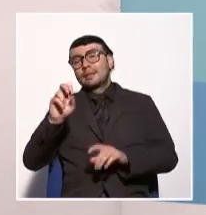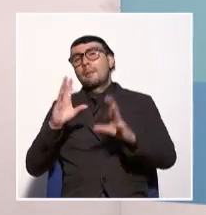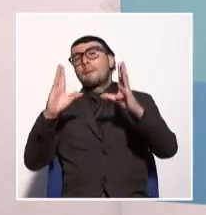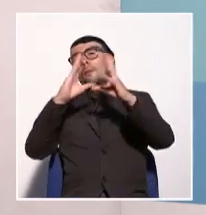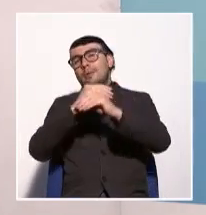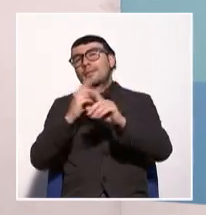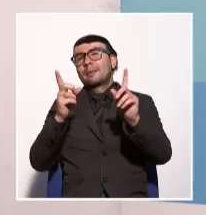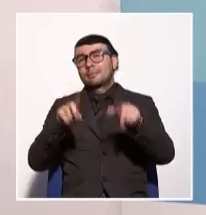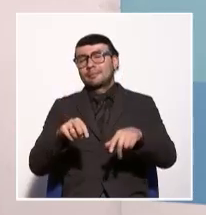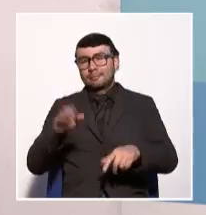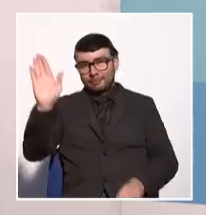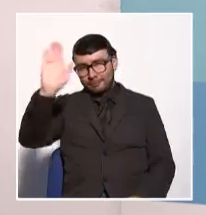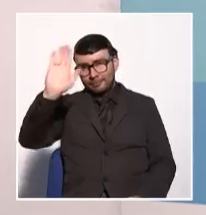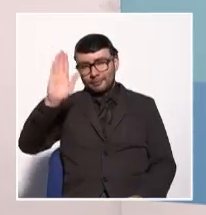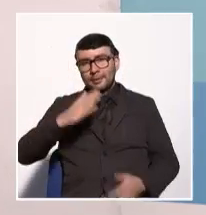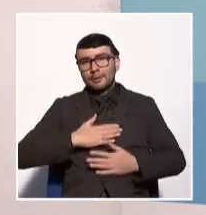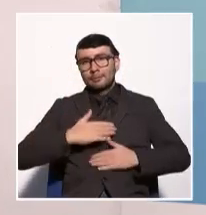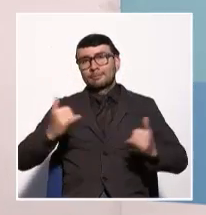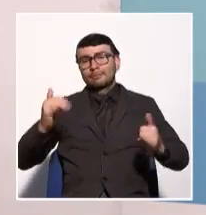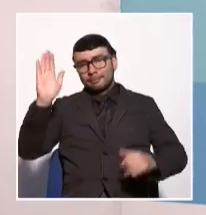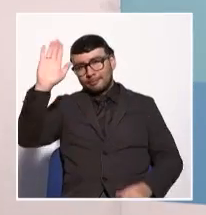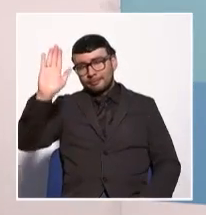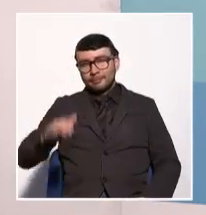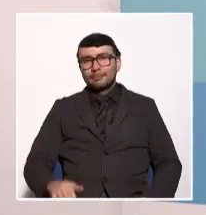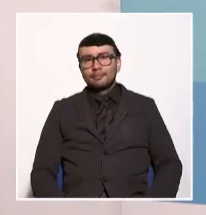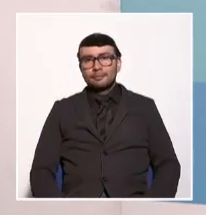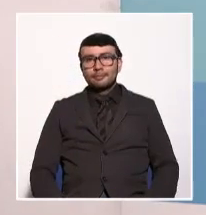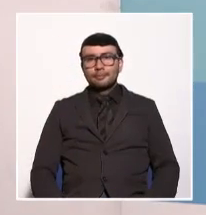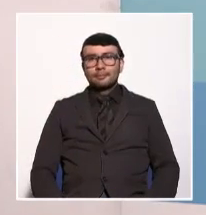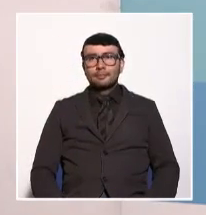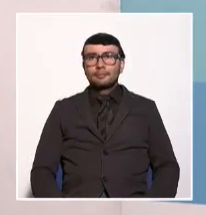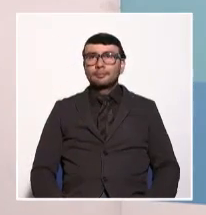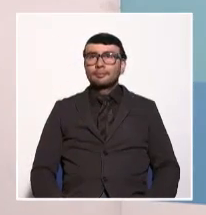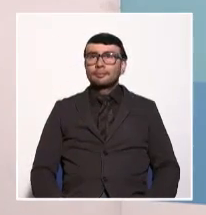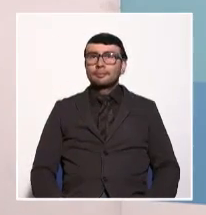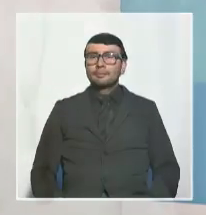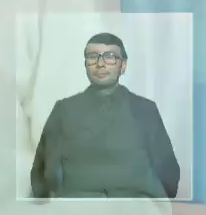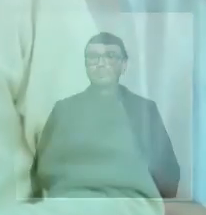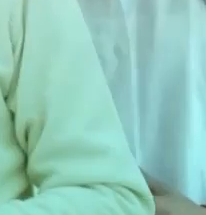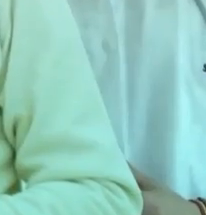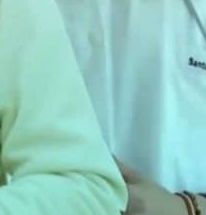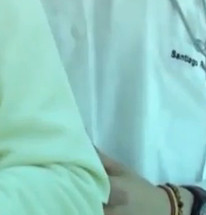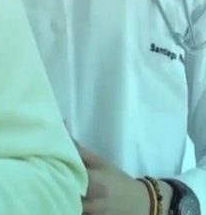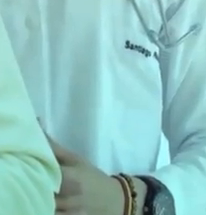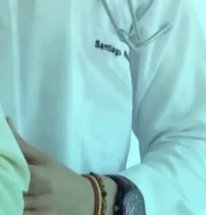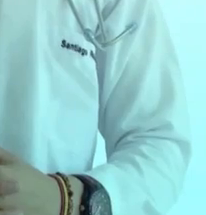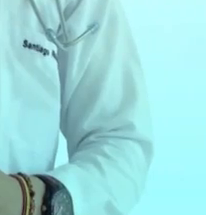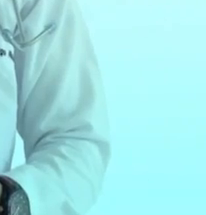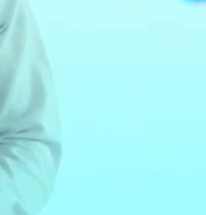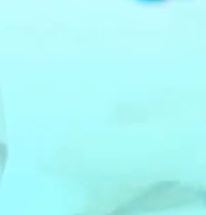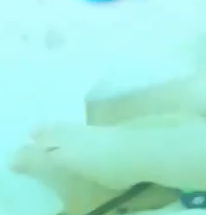tardes noches felicidades para todos bendiciones muchas gracias antes de los días